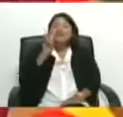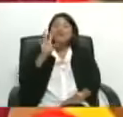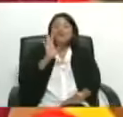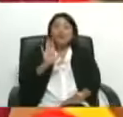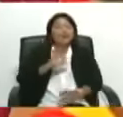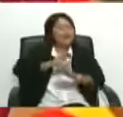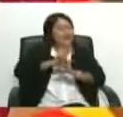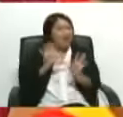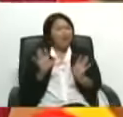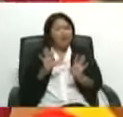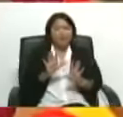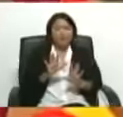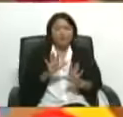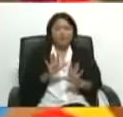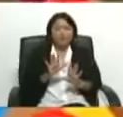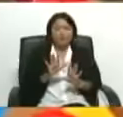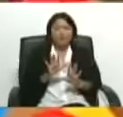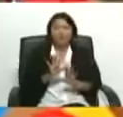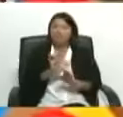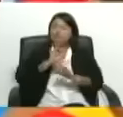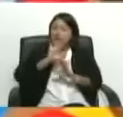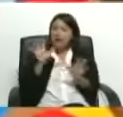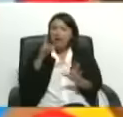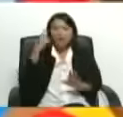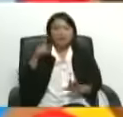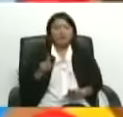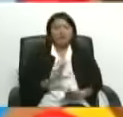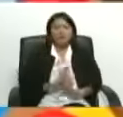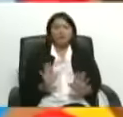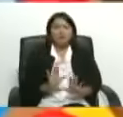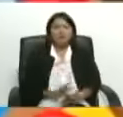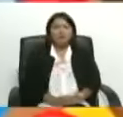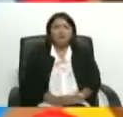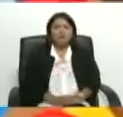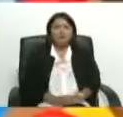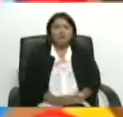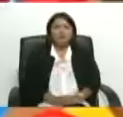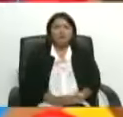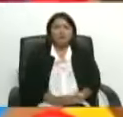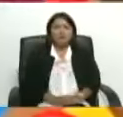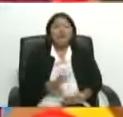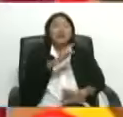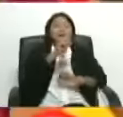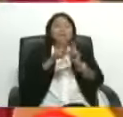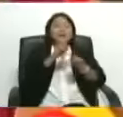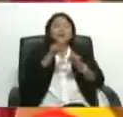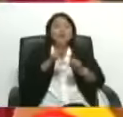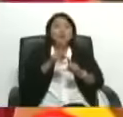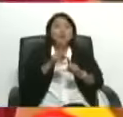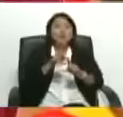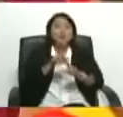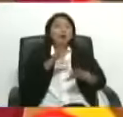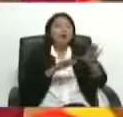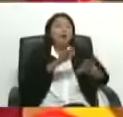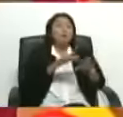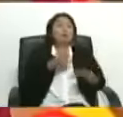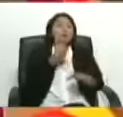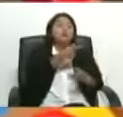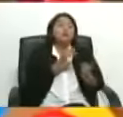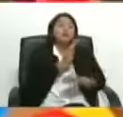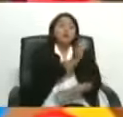Venezuela. Eso está claro. No es eso. Que por ahí se quiere meter la